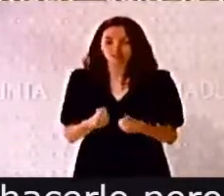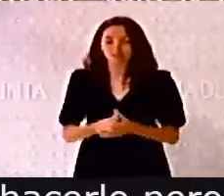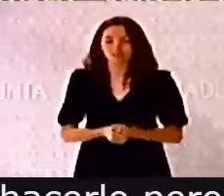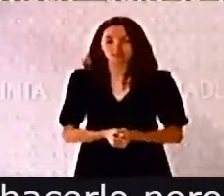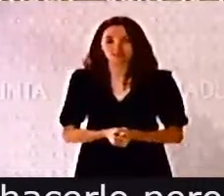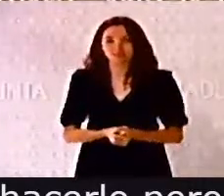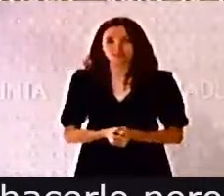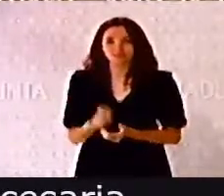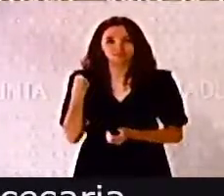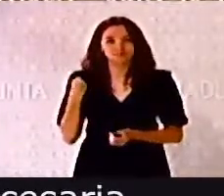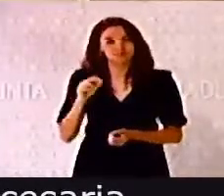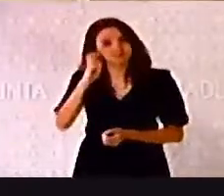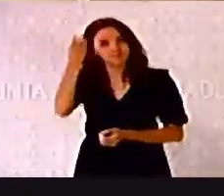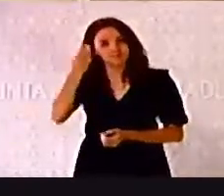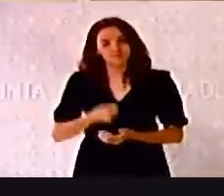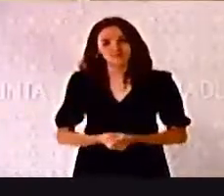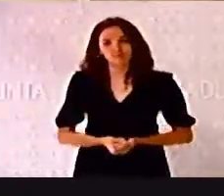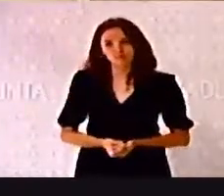Más preguntas.